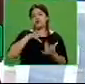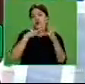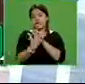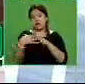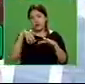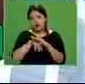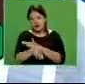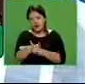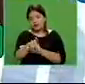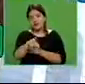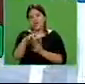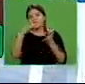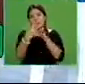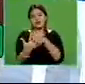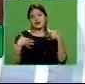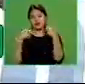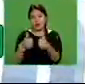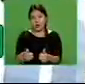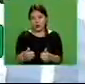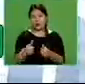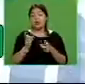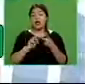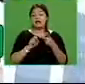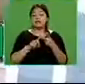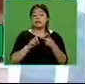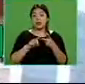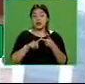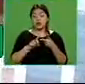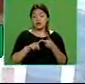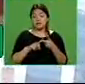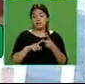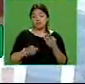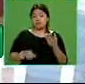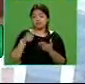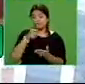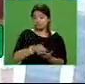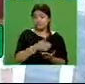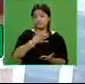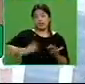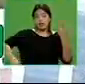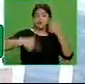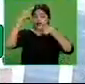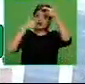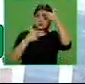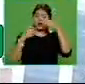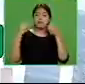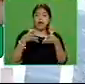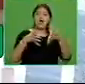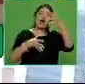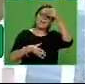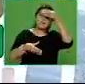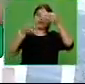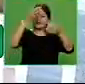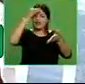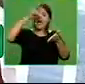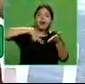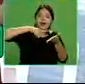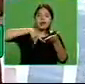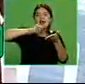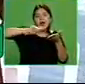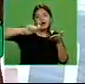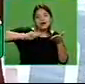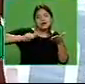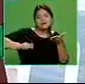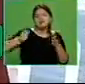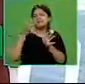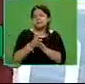Adentro, la misión de salud. La segunda gran inversión que hizo el presidente Chávez fue para aprender a leer y escribir.